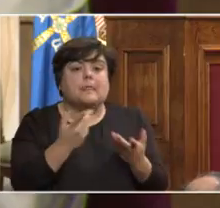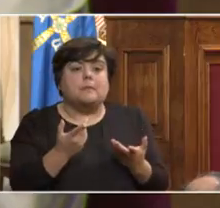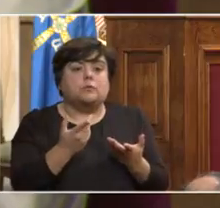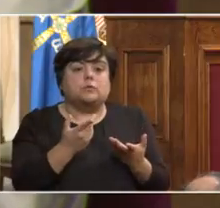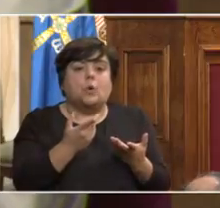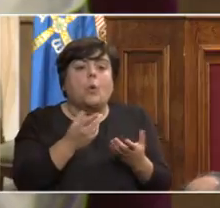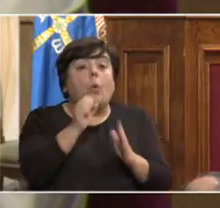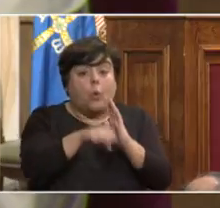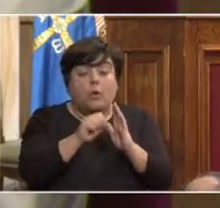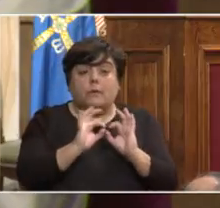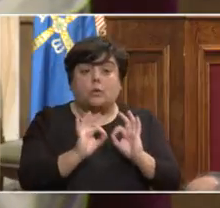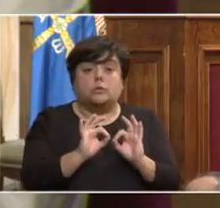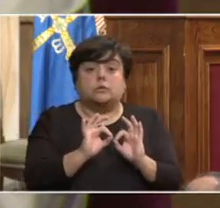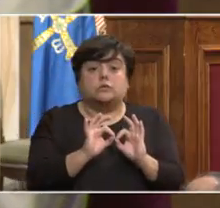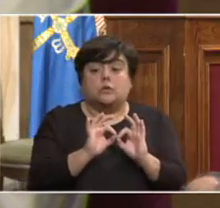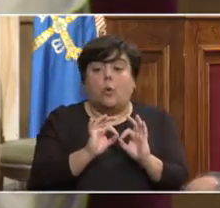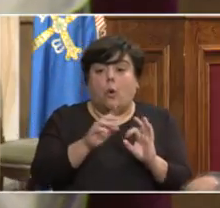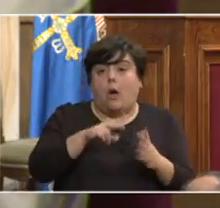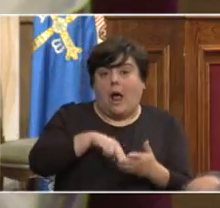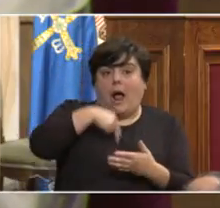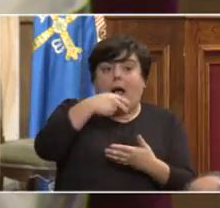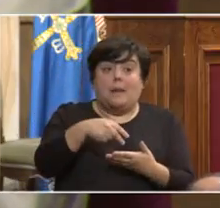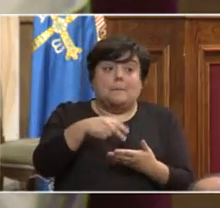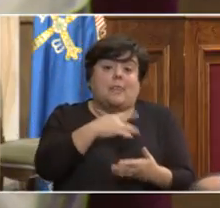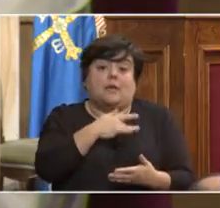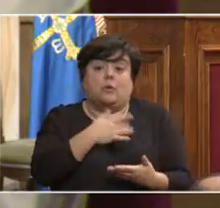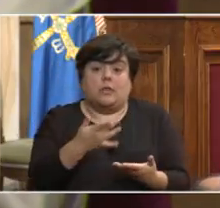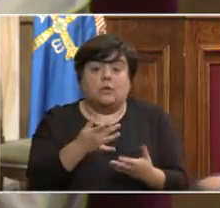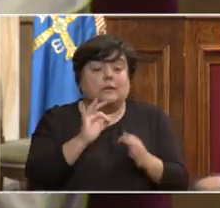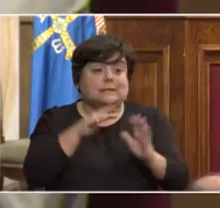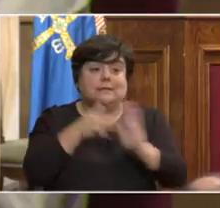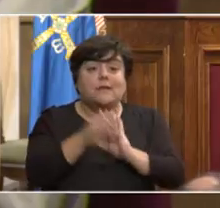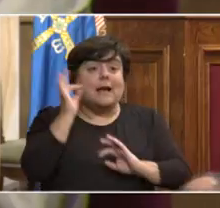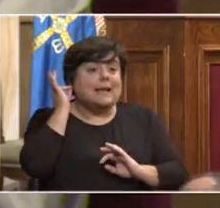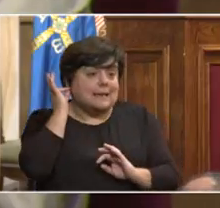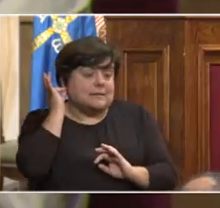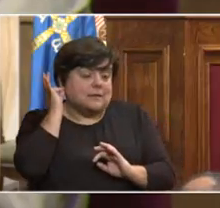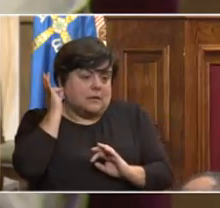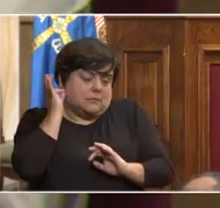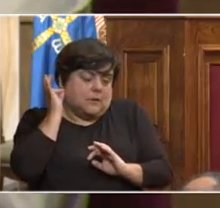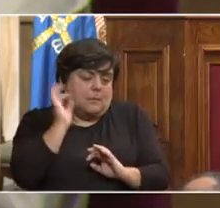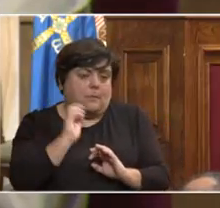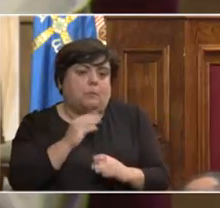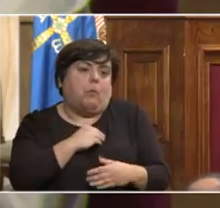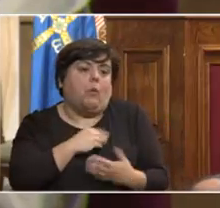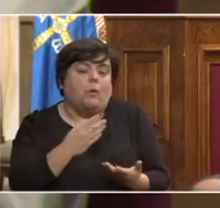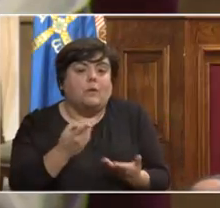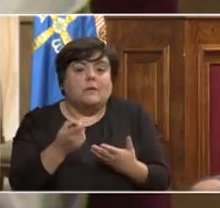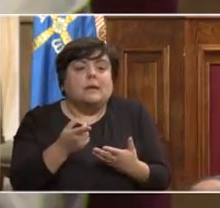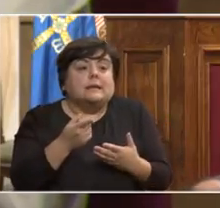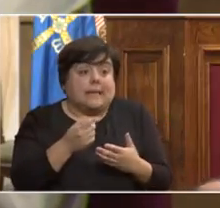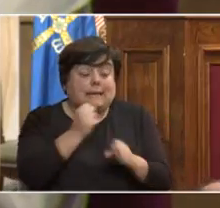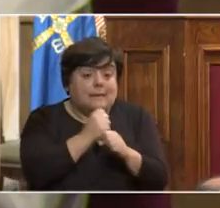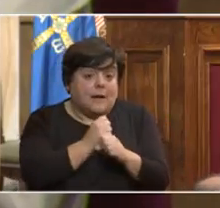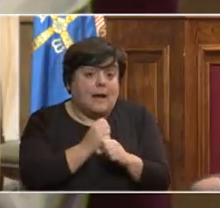uno de estos culebrones que se llamó Alma de Corazón, en el cual la chica esta, la pobre fámula, además de